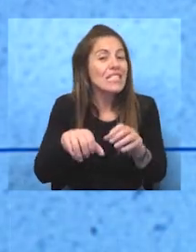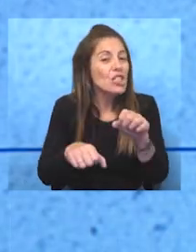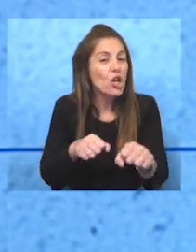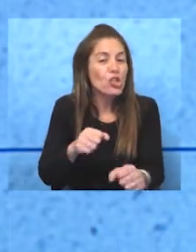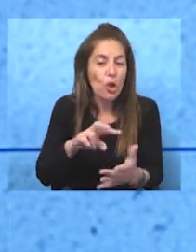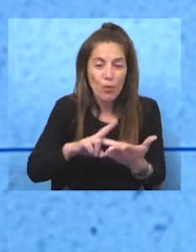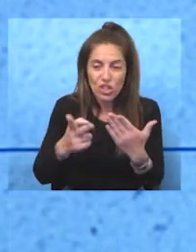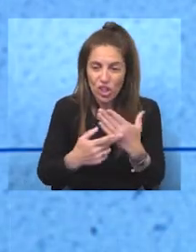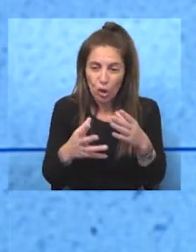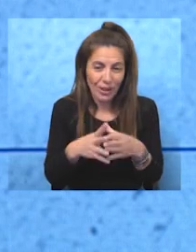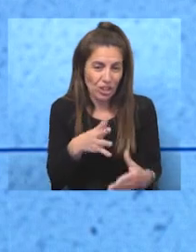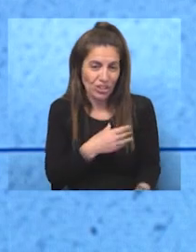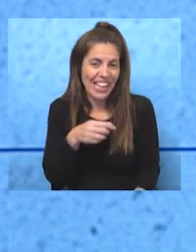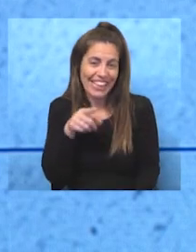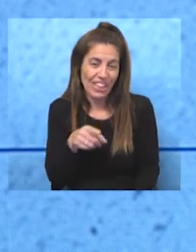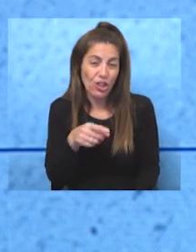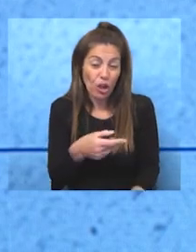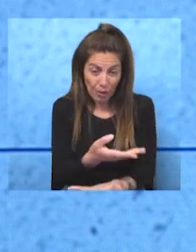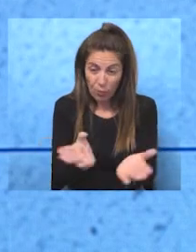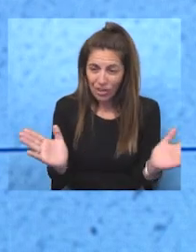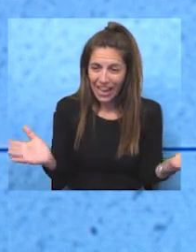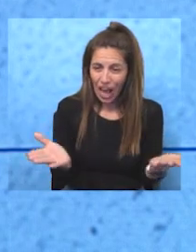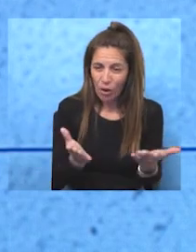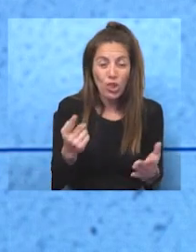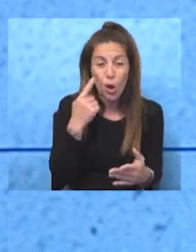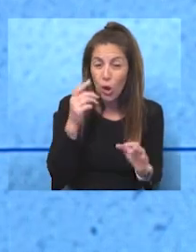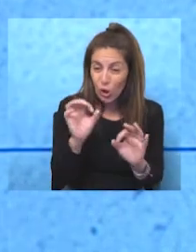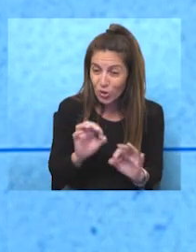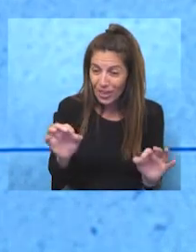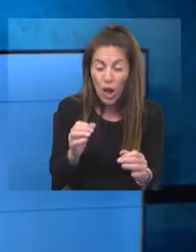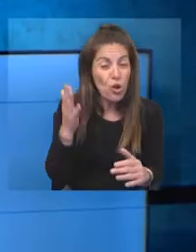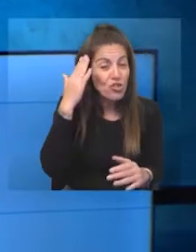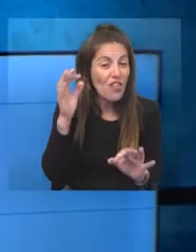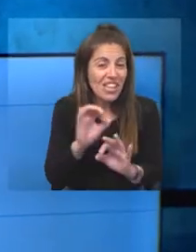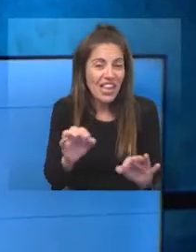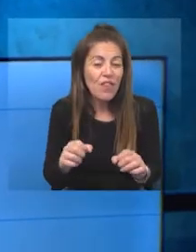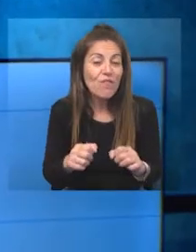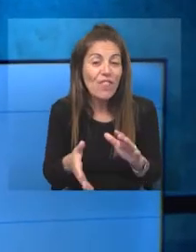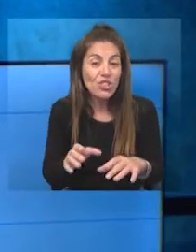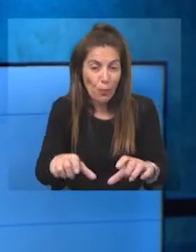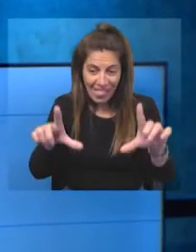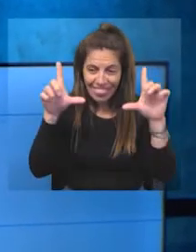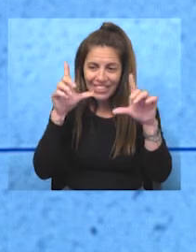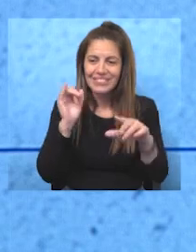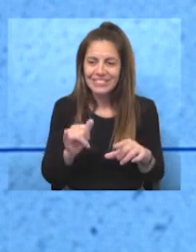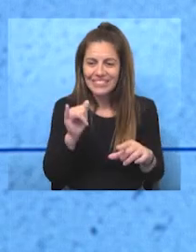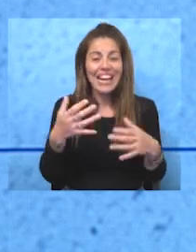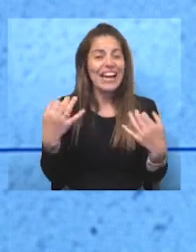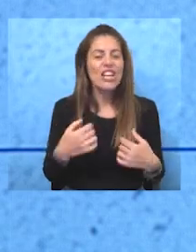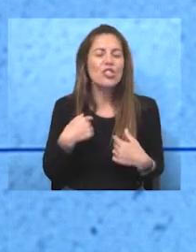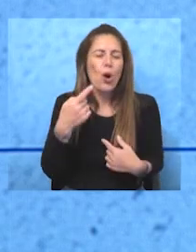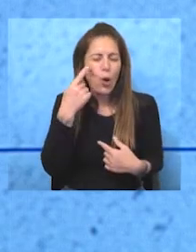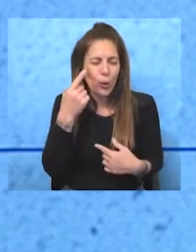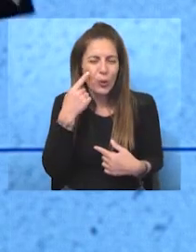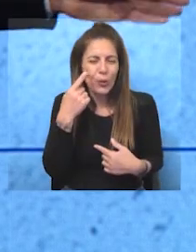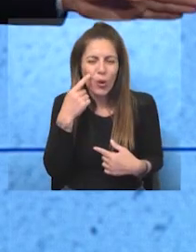partido Nacional que esto que que voy a mostrar ahora no lo conoce nadie no lo sabe nadie va va a sorprender con voy sorprender en realidad yo conozco cuál